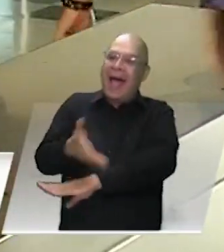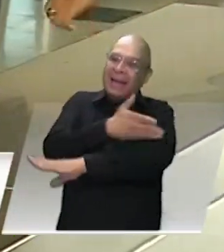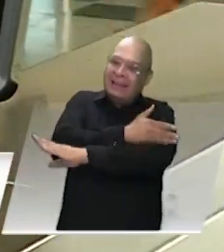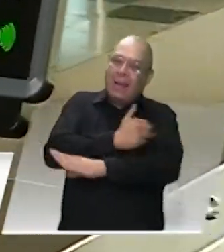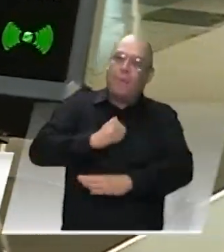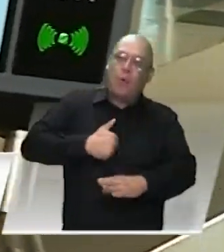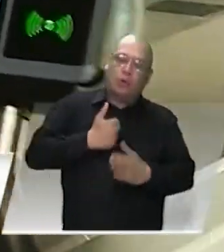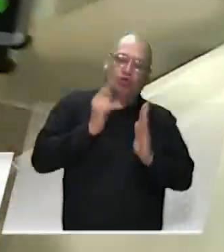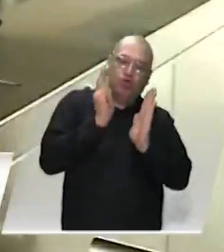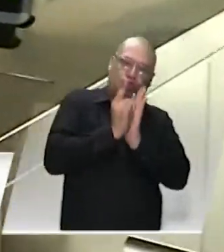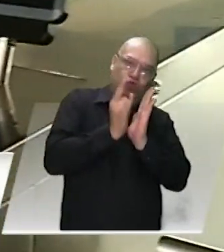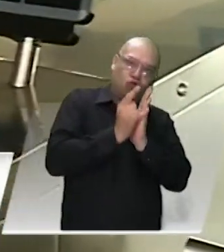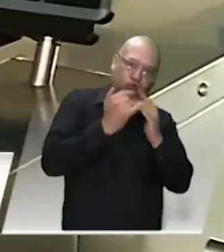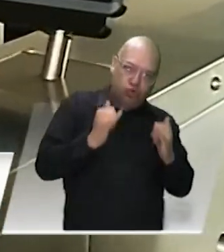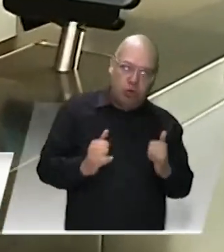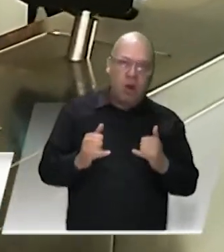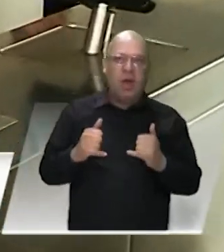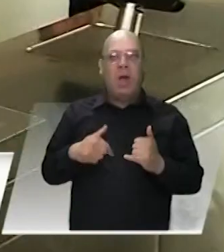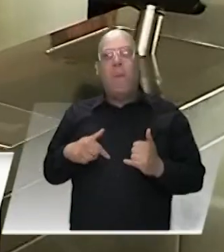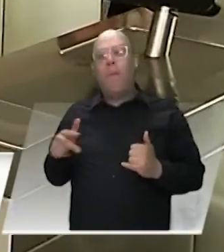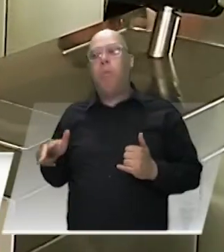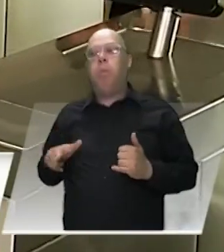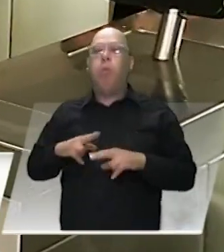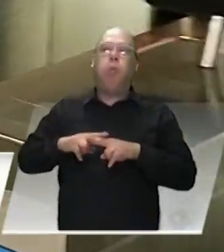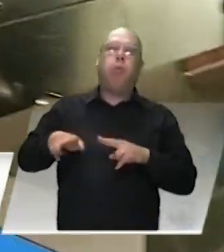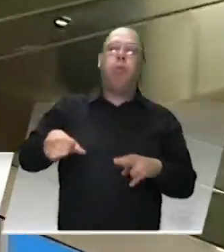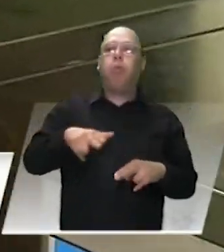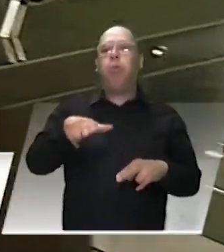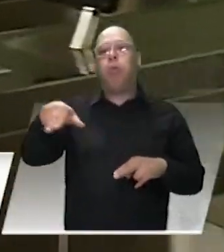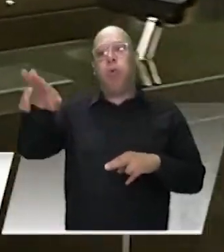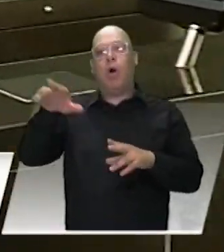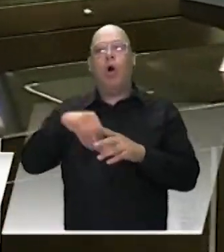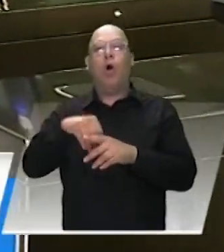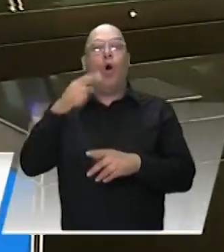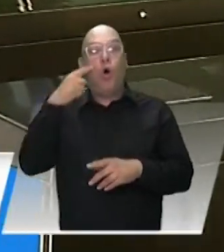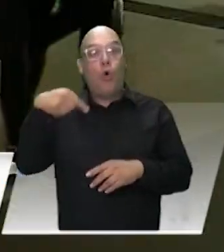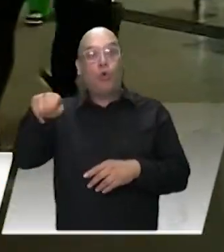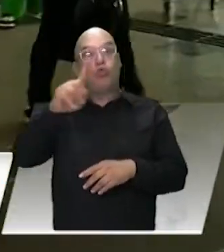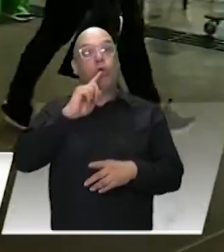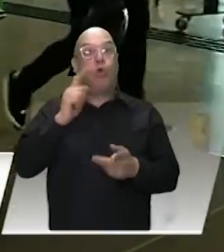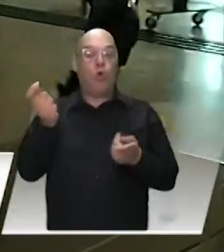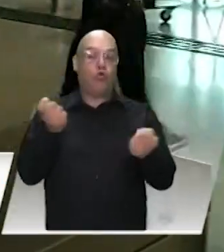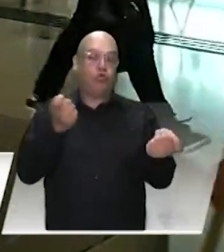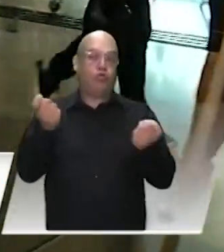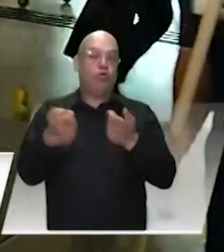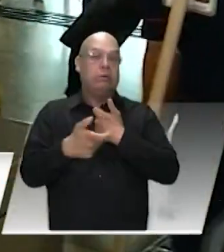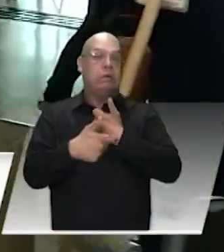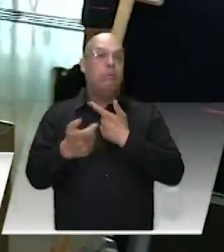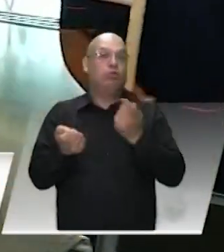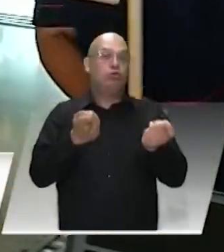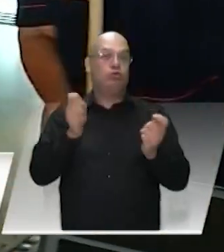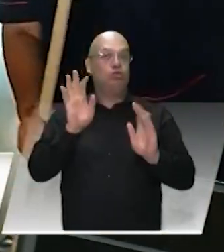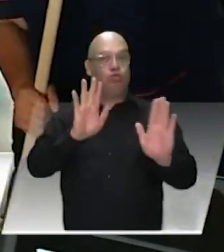anterioridad y adelantar los trayectos que están contemplados en todas las líneas del sistema.